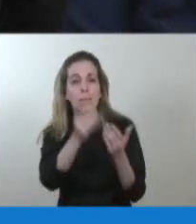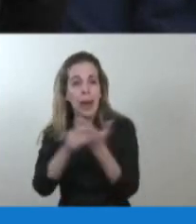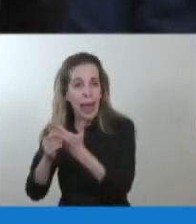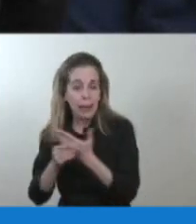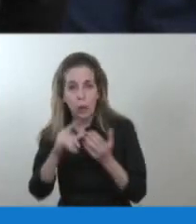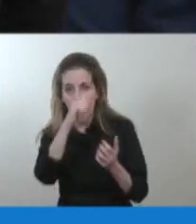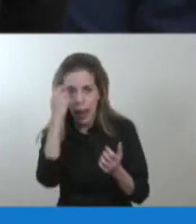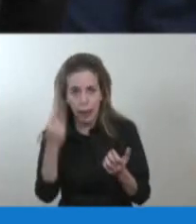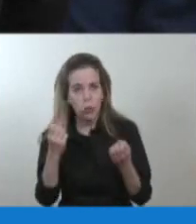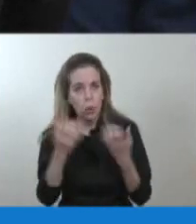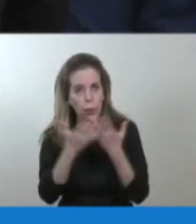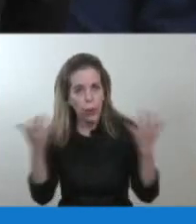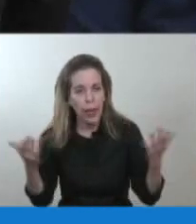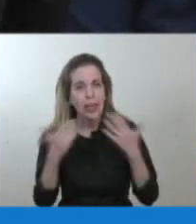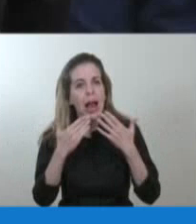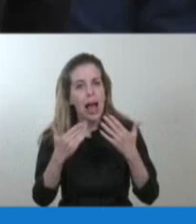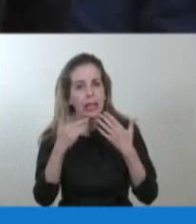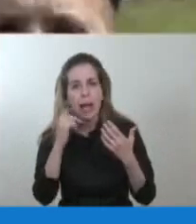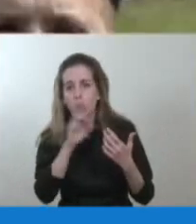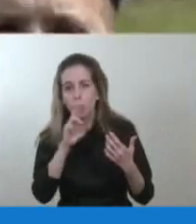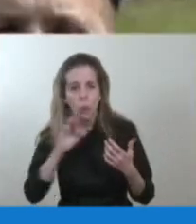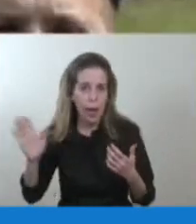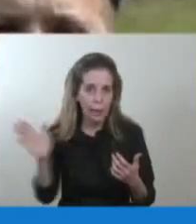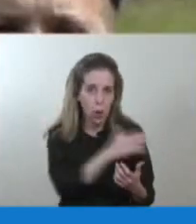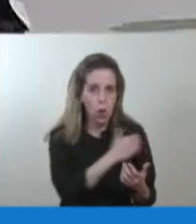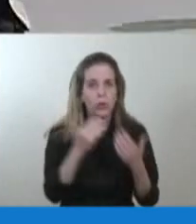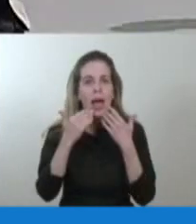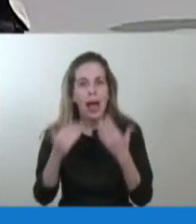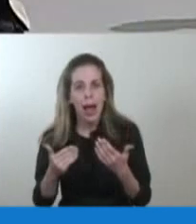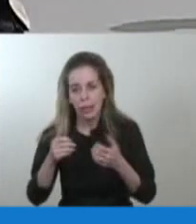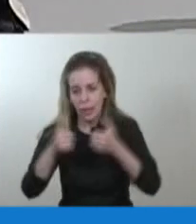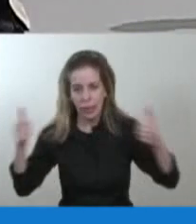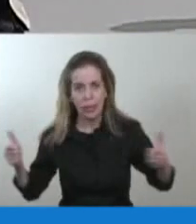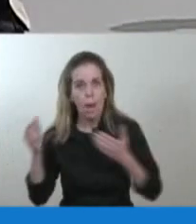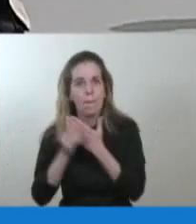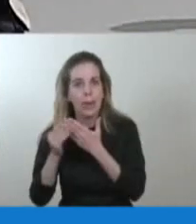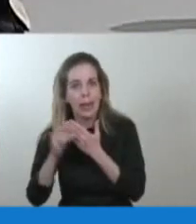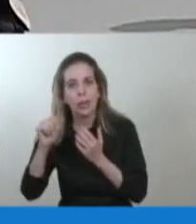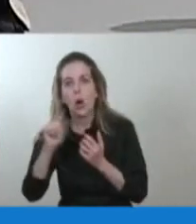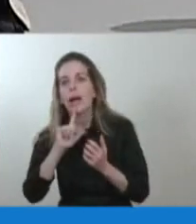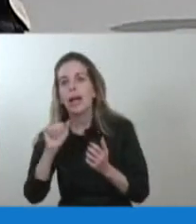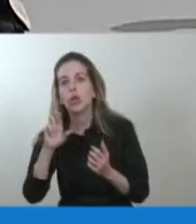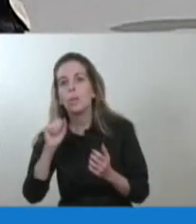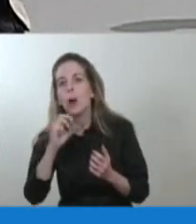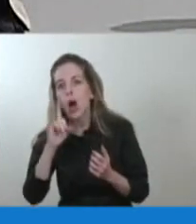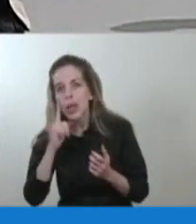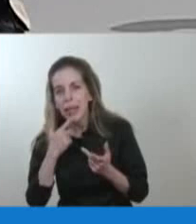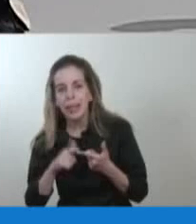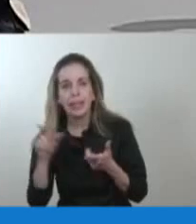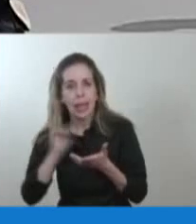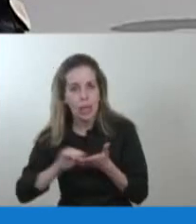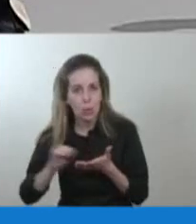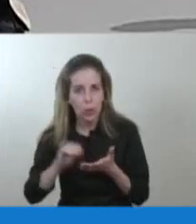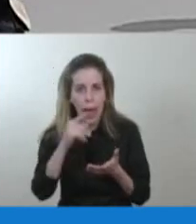gracias a todos y todas gracias ministro gabriel katopodis diputado